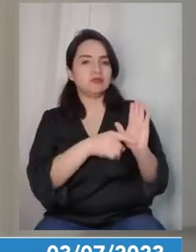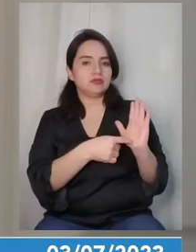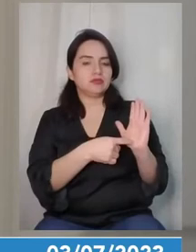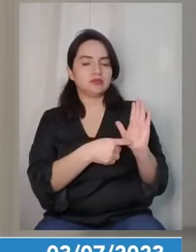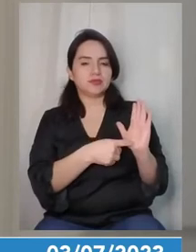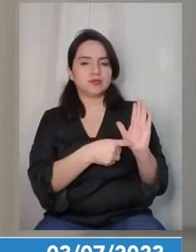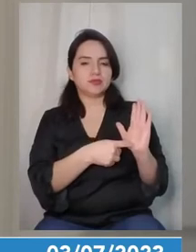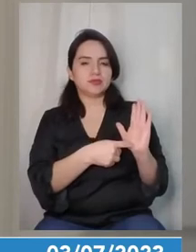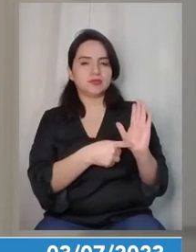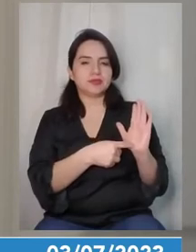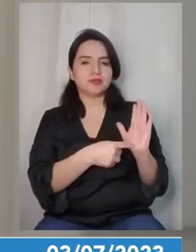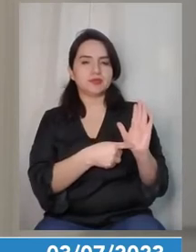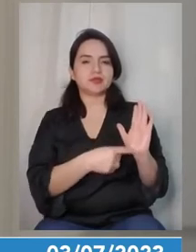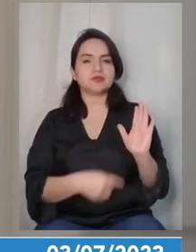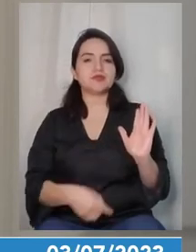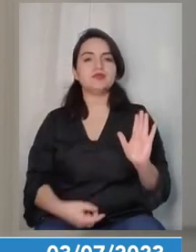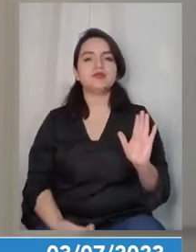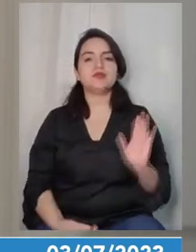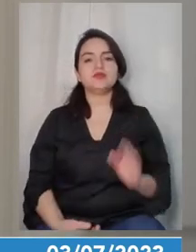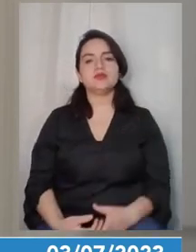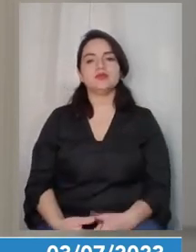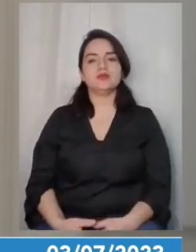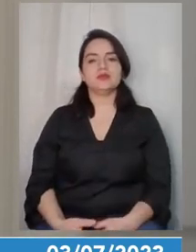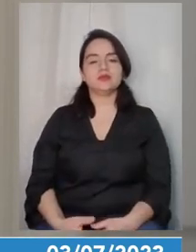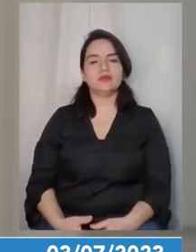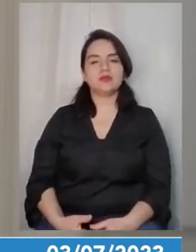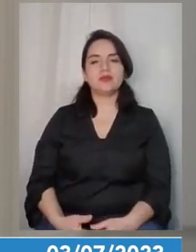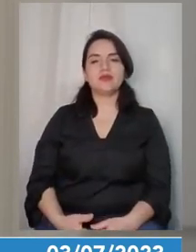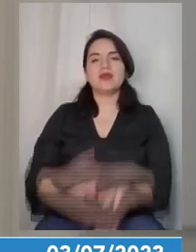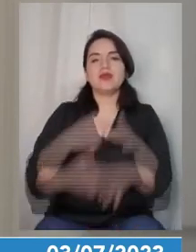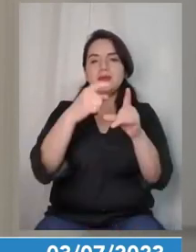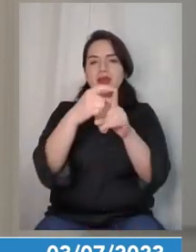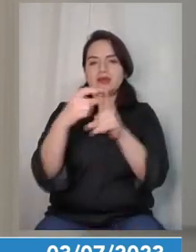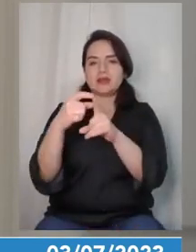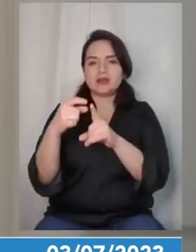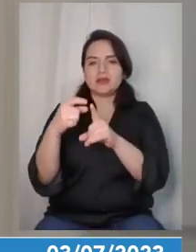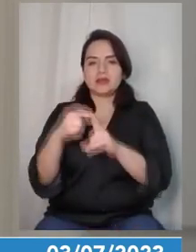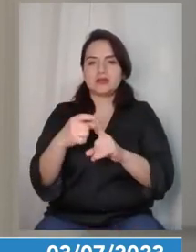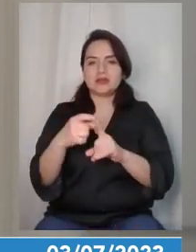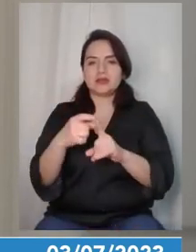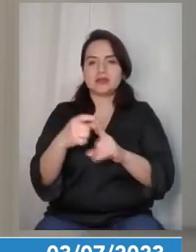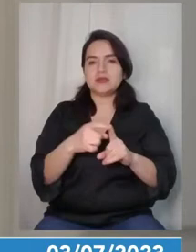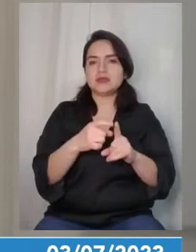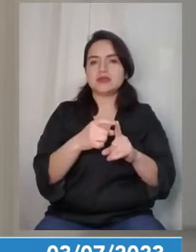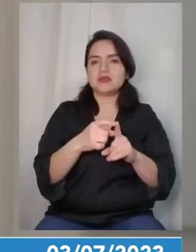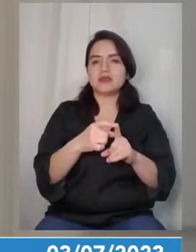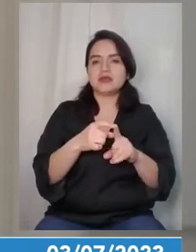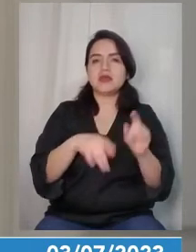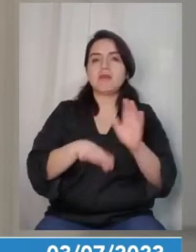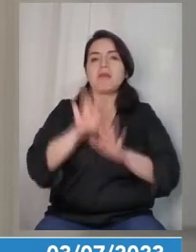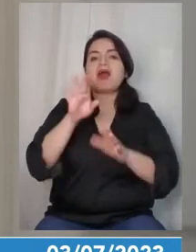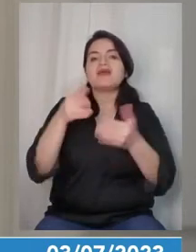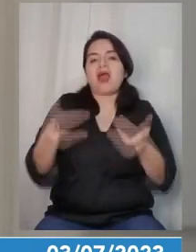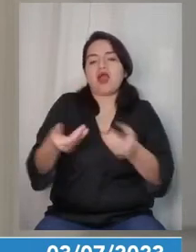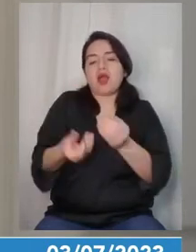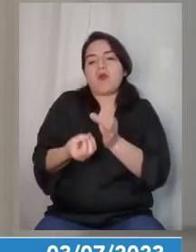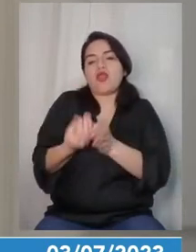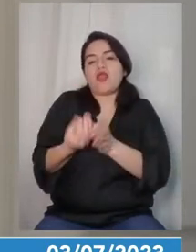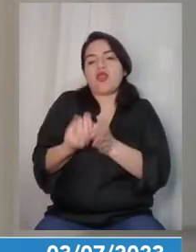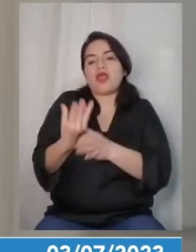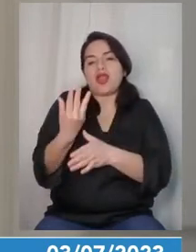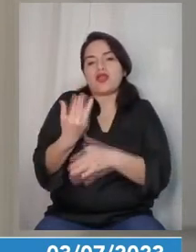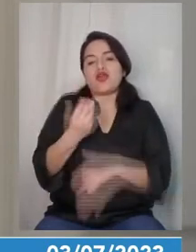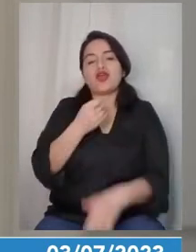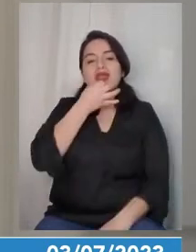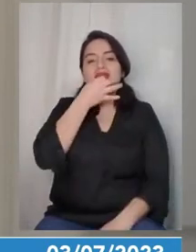un lenguaje, que es un lenguaje que uno podría decir que es más moderno, ¿ah?, porque habla de sano y sostenible